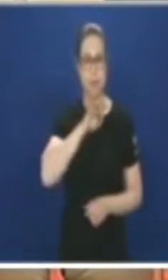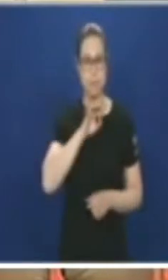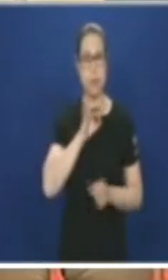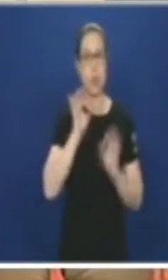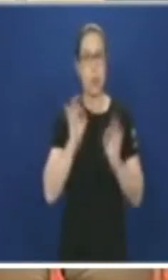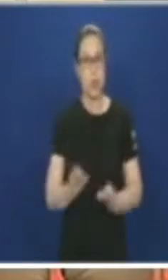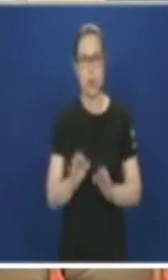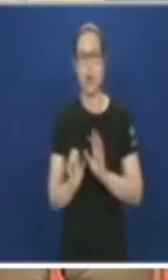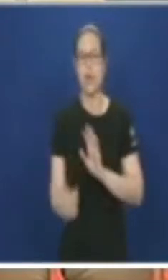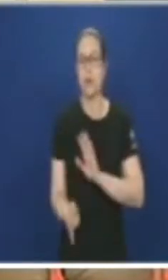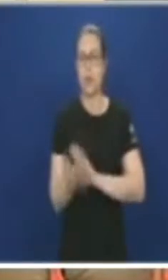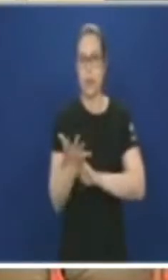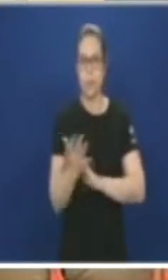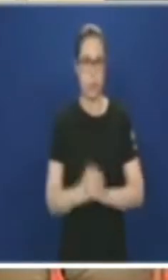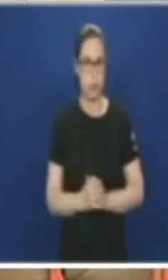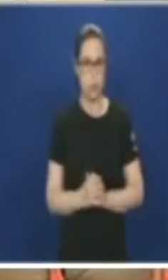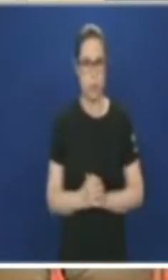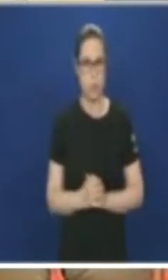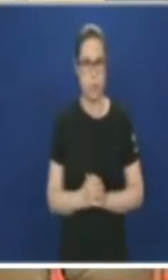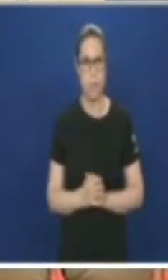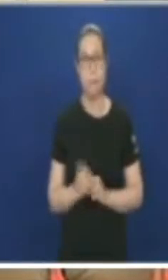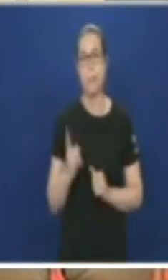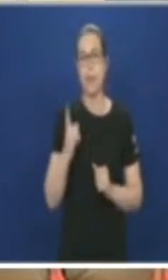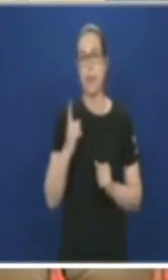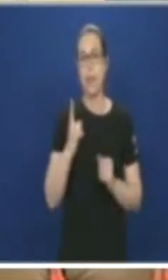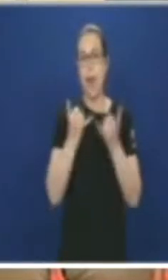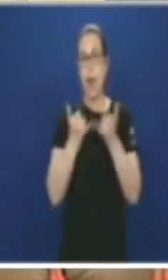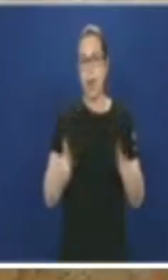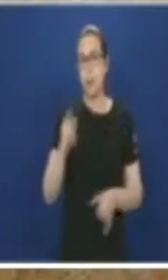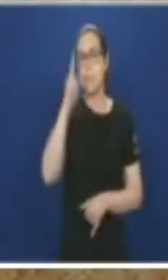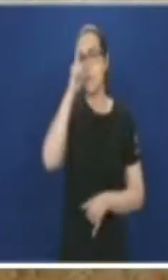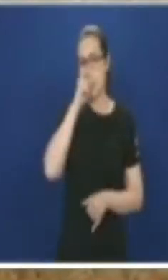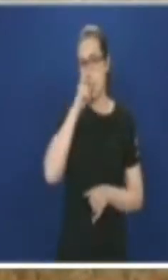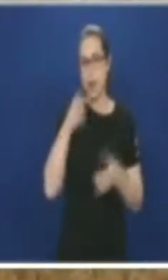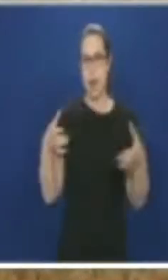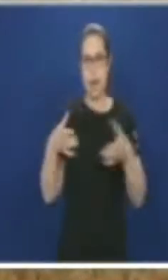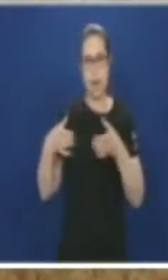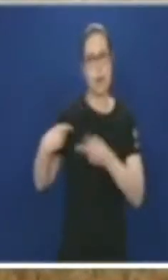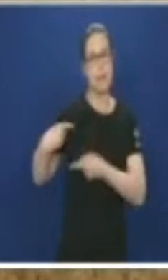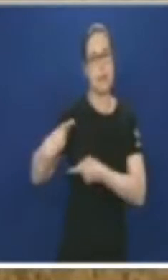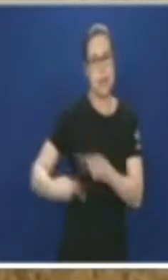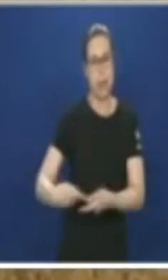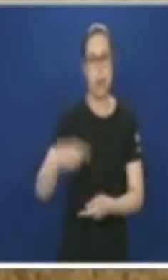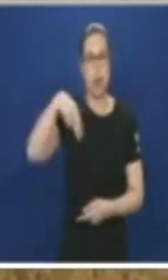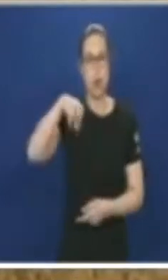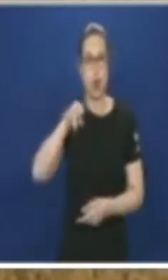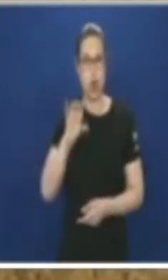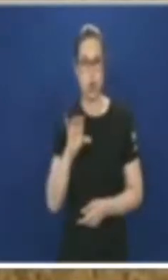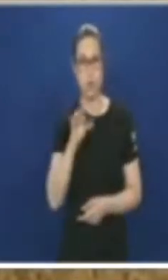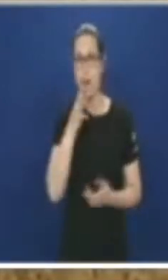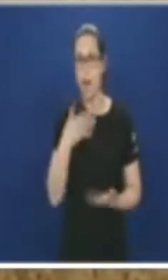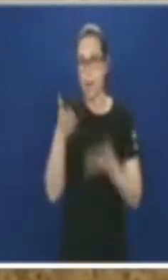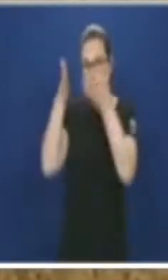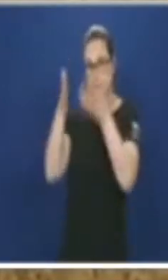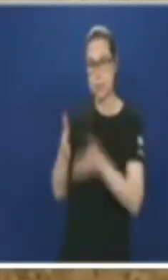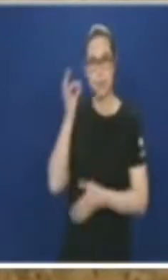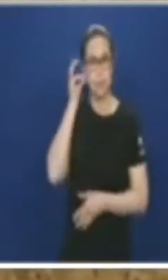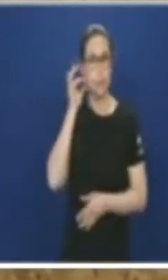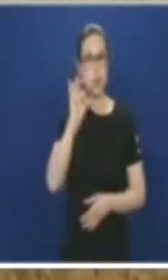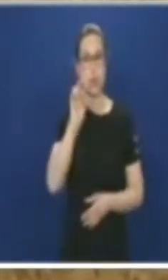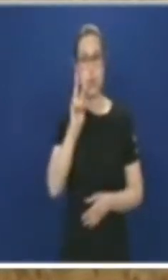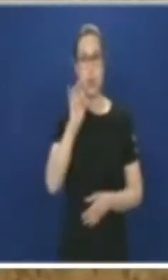rexurdimento. Comezamos este acto de memoria da Xeración Nós con música. Susana Seivane